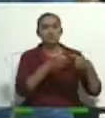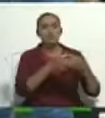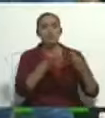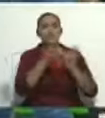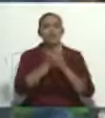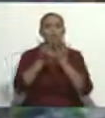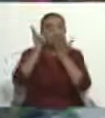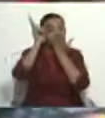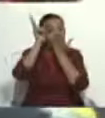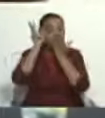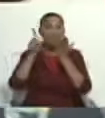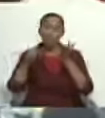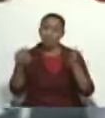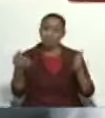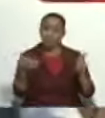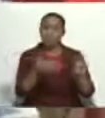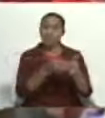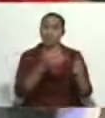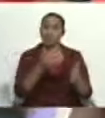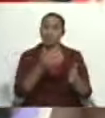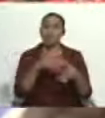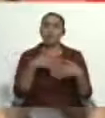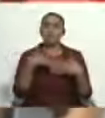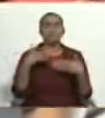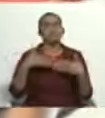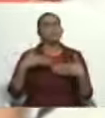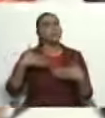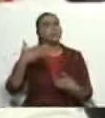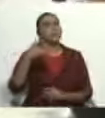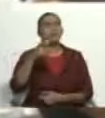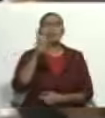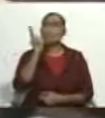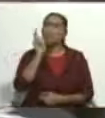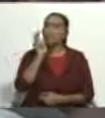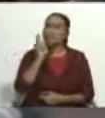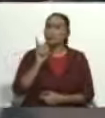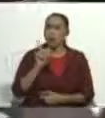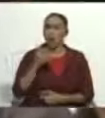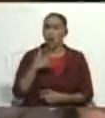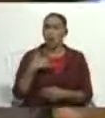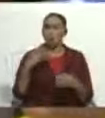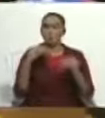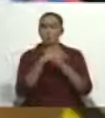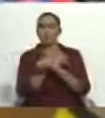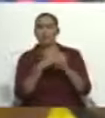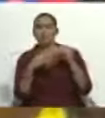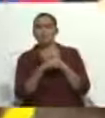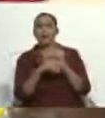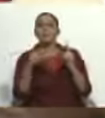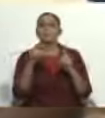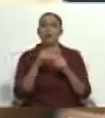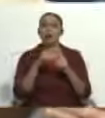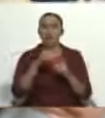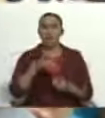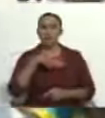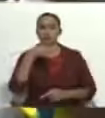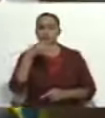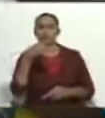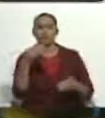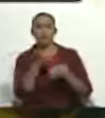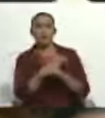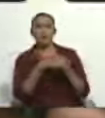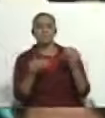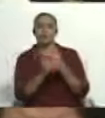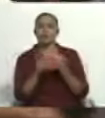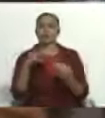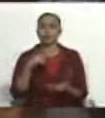indígenas. Y después tú lo escuchas, no, yo no tengo discurso de odio. Yo quiero llegar aquí para amarlos a